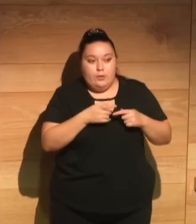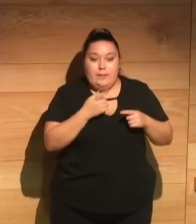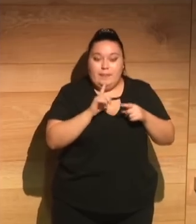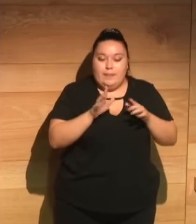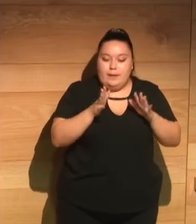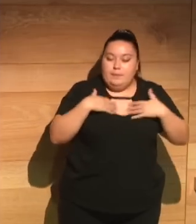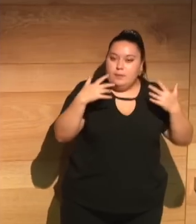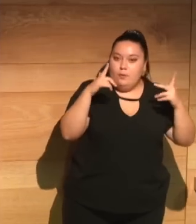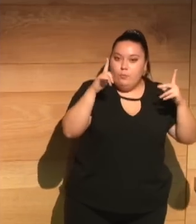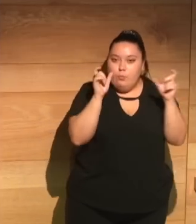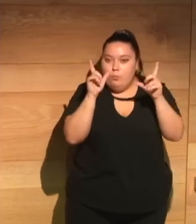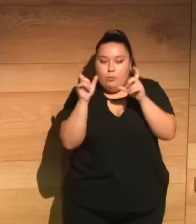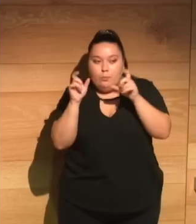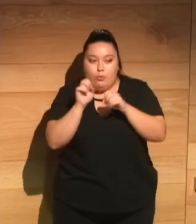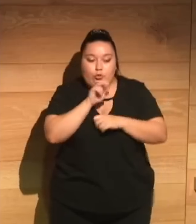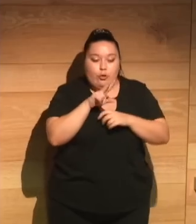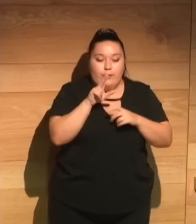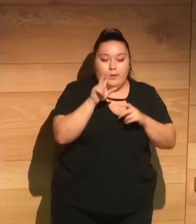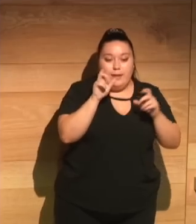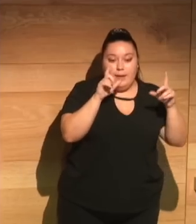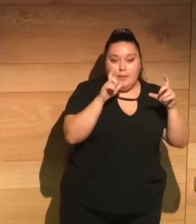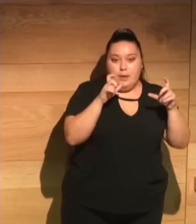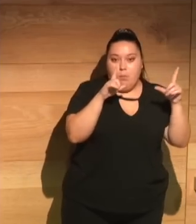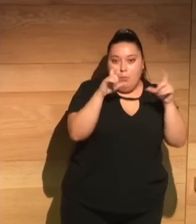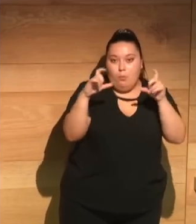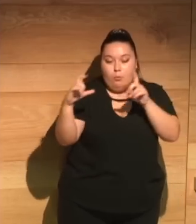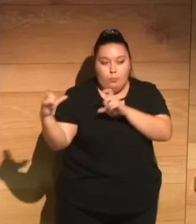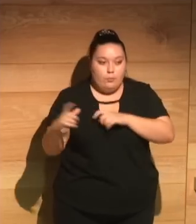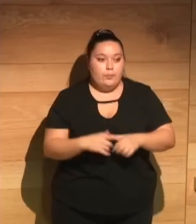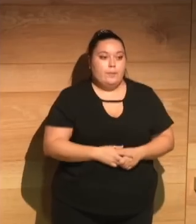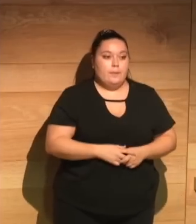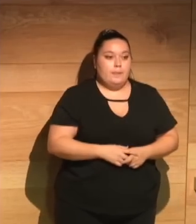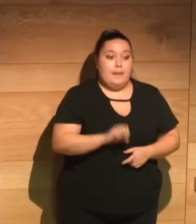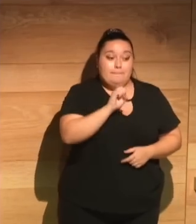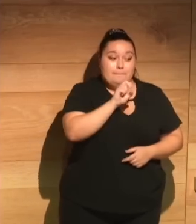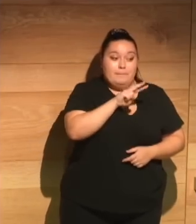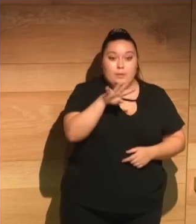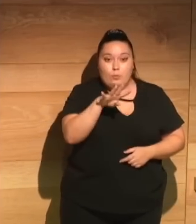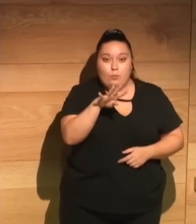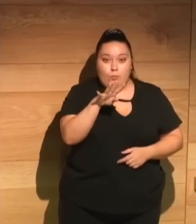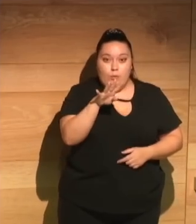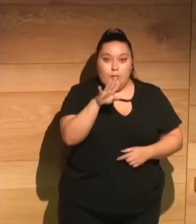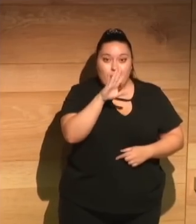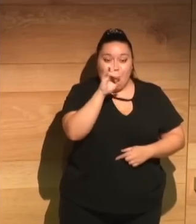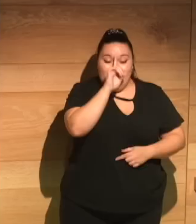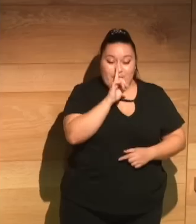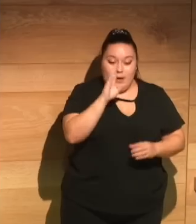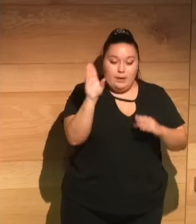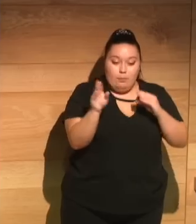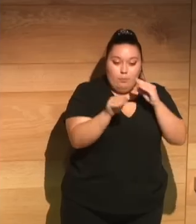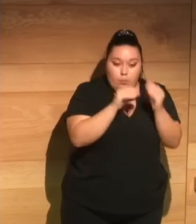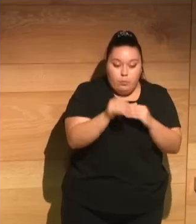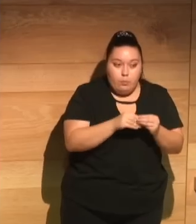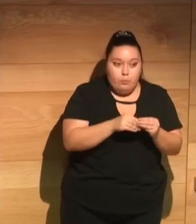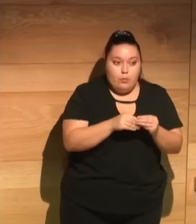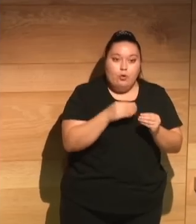fotografías. Disparaban las cámaras, las 12 cámaras que había puesto. De manera que cuando tenían las 24 imágenes recompuestas, podían ver cuál era ese ciclo